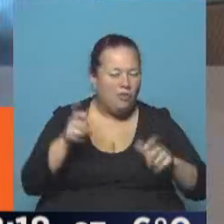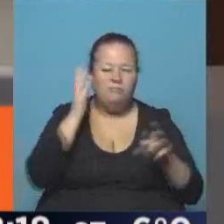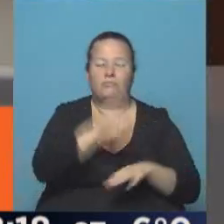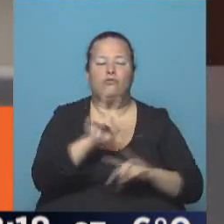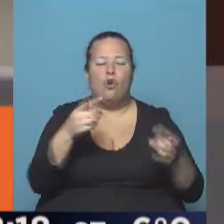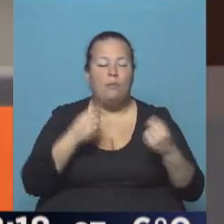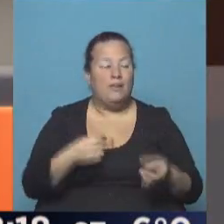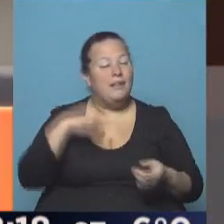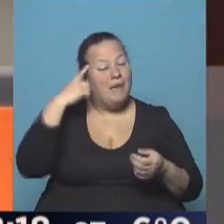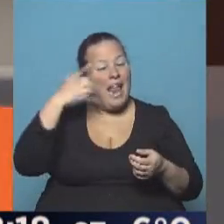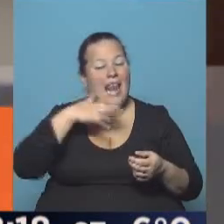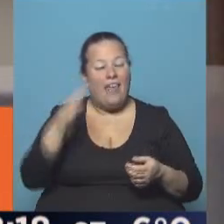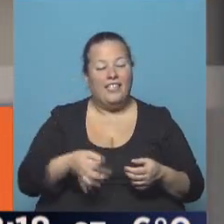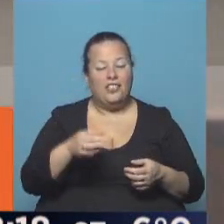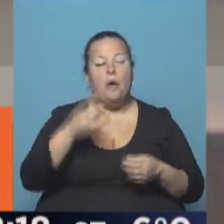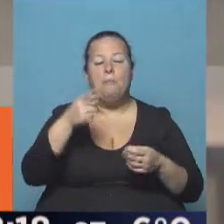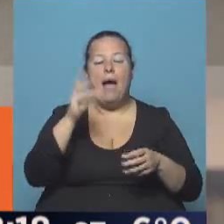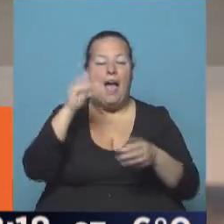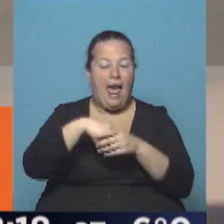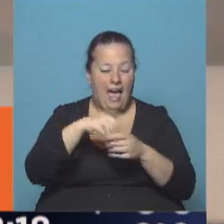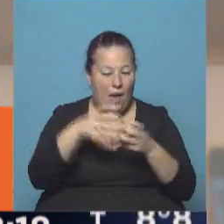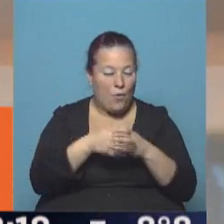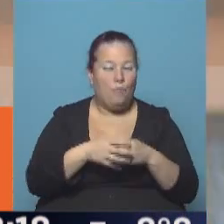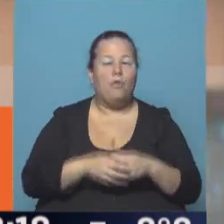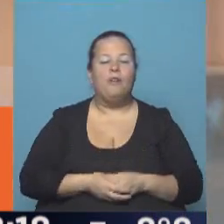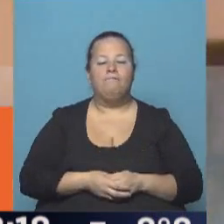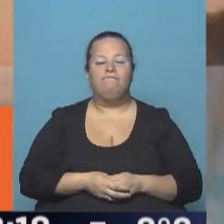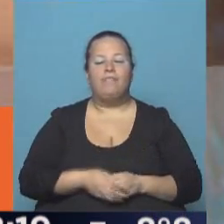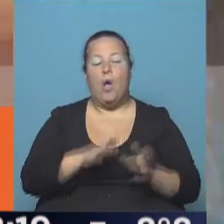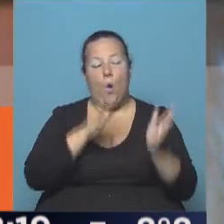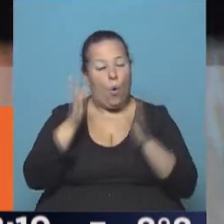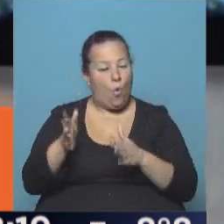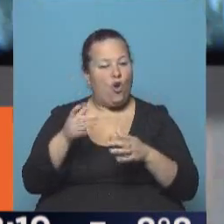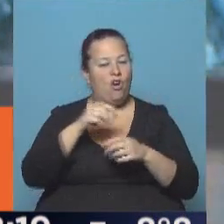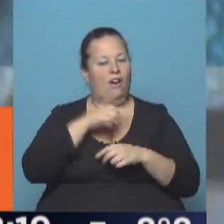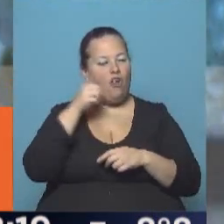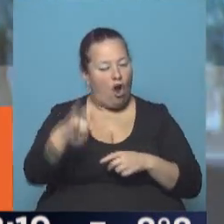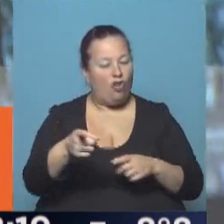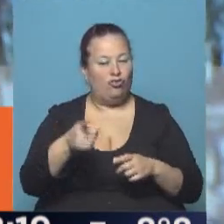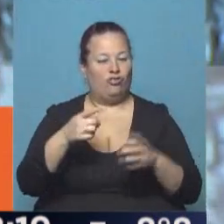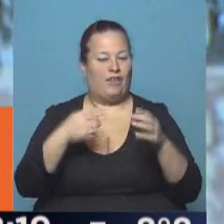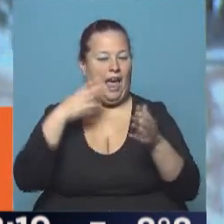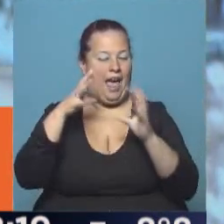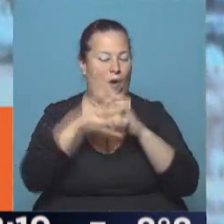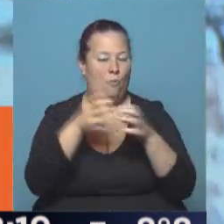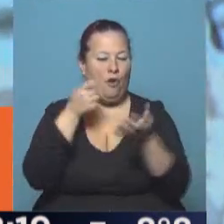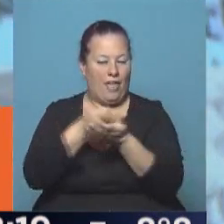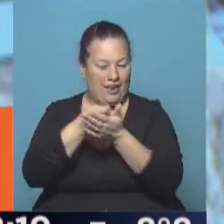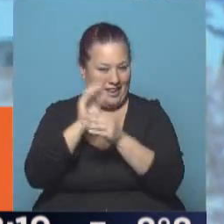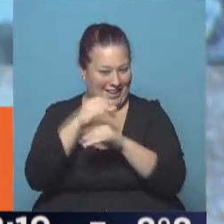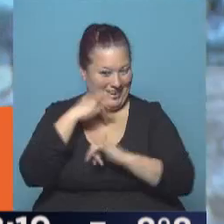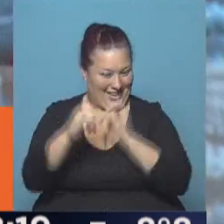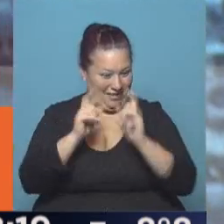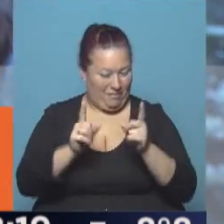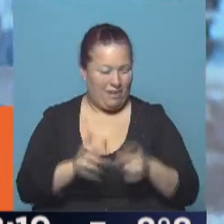creo que la decisión para terminar el Estado Islámico básicamente es, por un lado, atacar sus fuentes de financiamiento, que recién